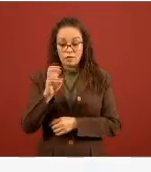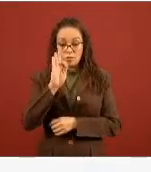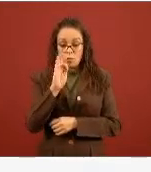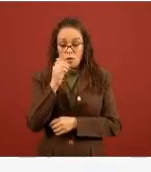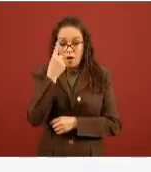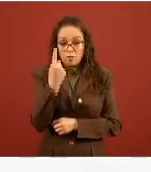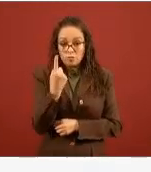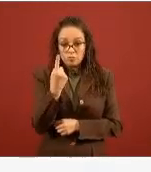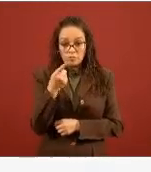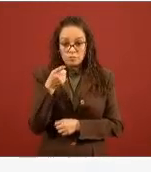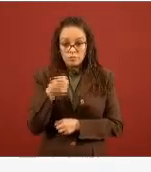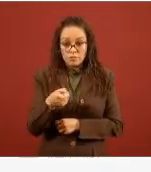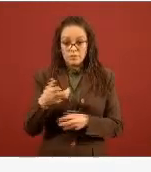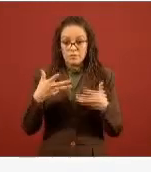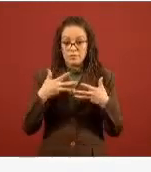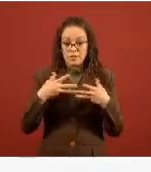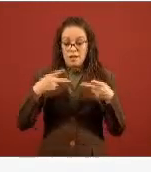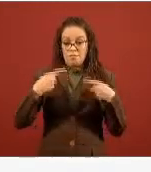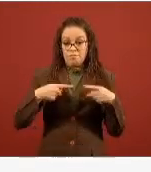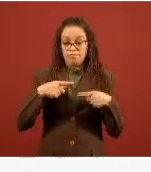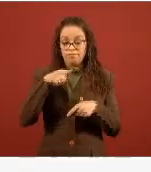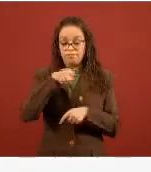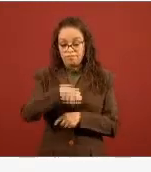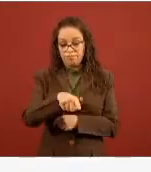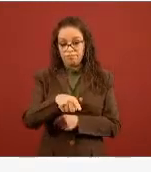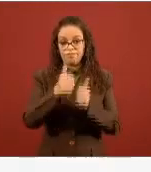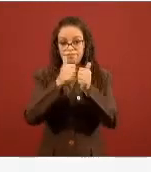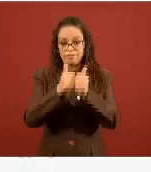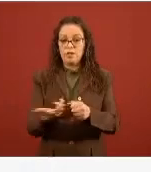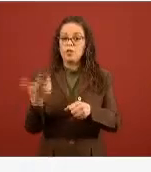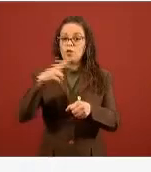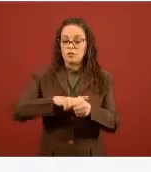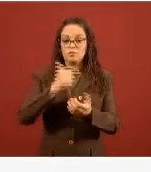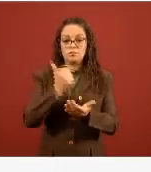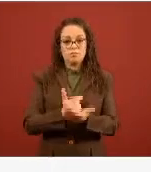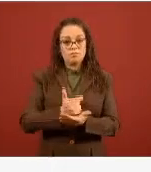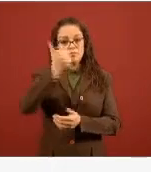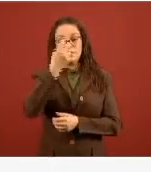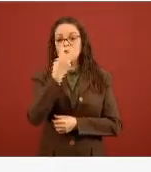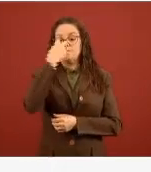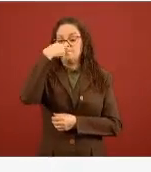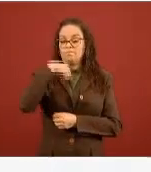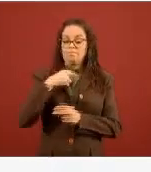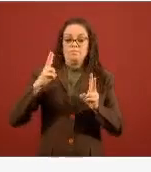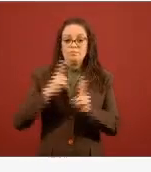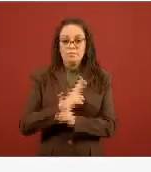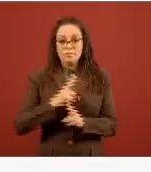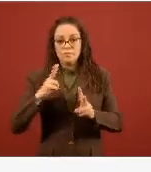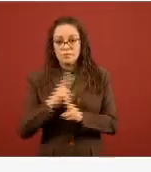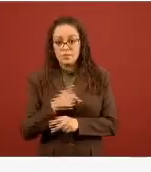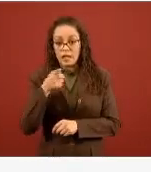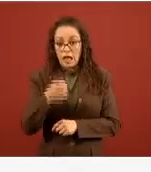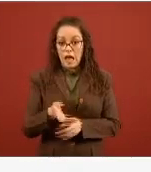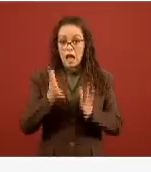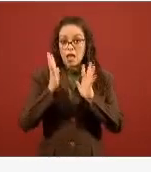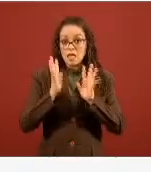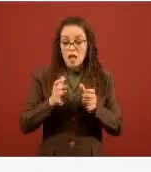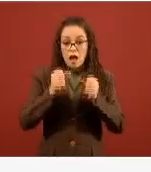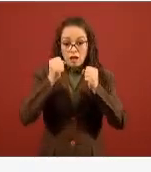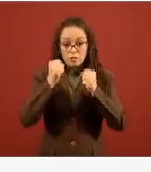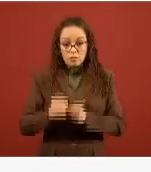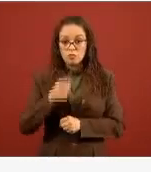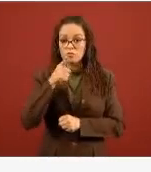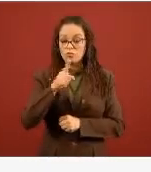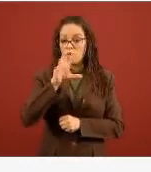9.341, donde están estas otras personas intubadas o hospitalizadas graves, no necesariamente todas ellas van a ser confirmadas a